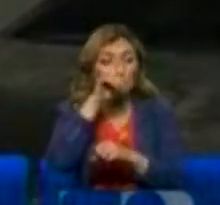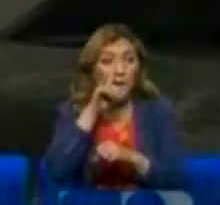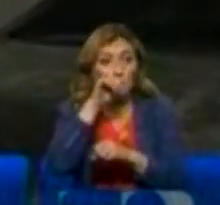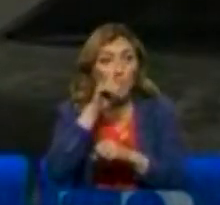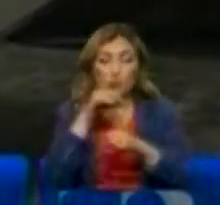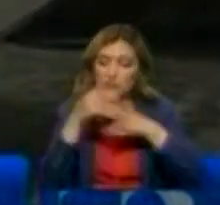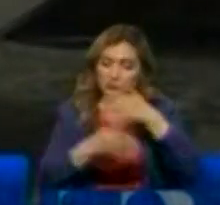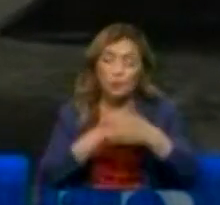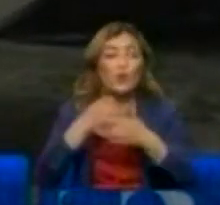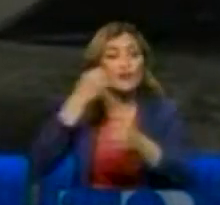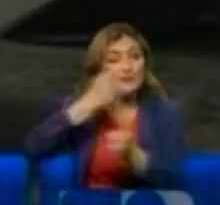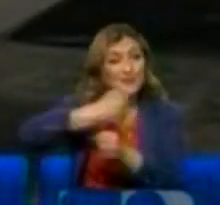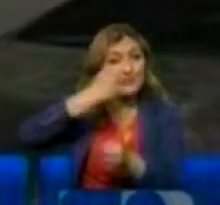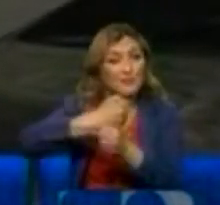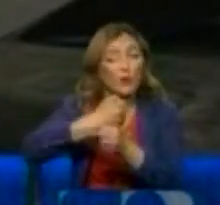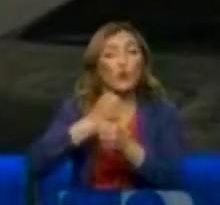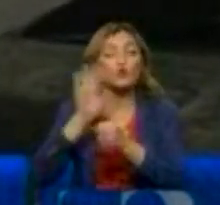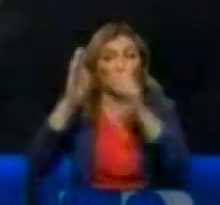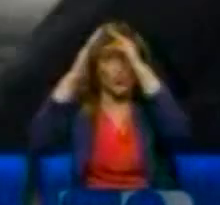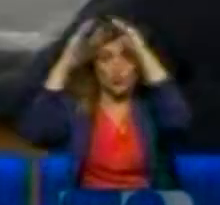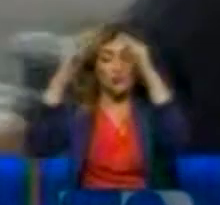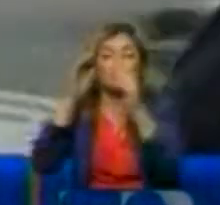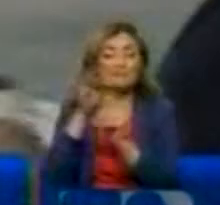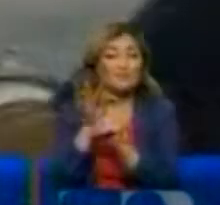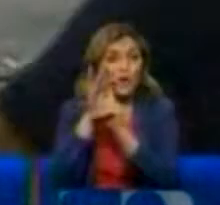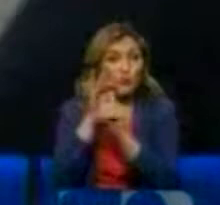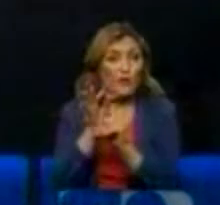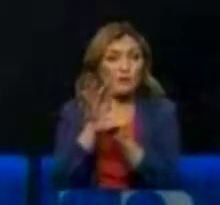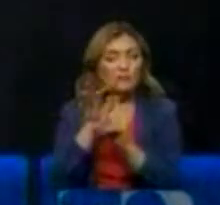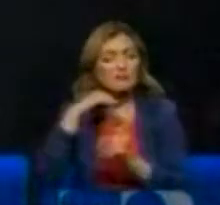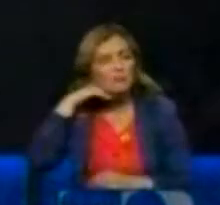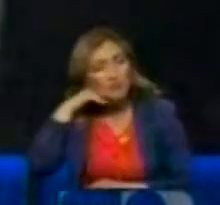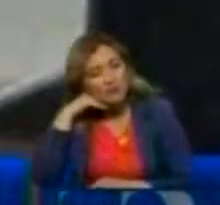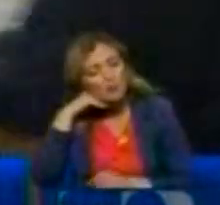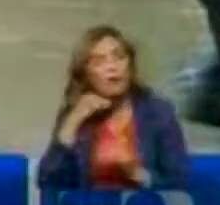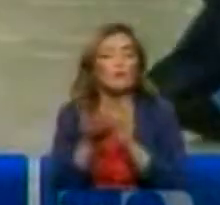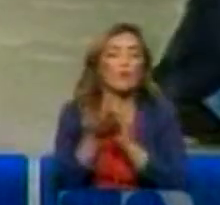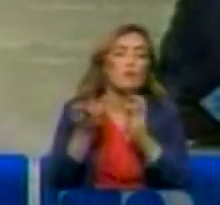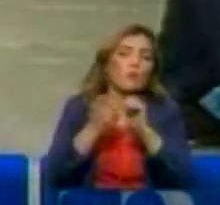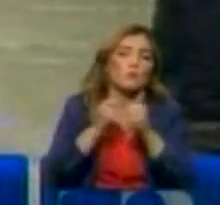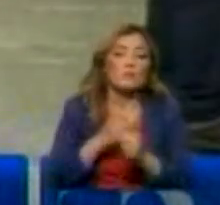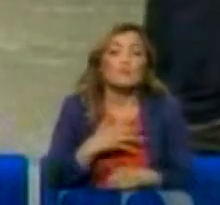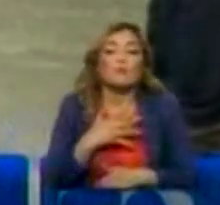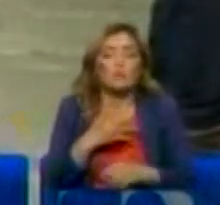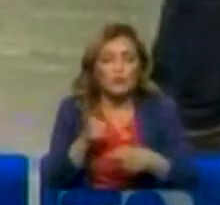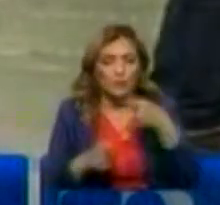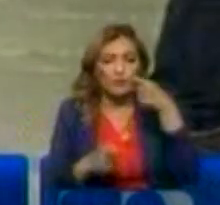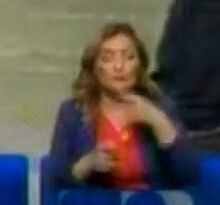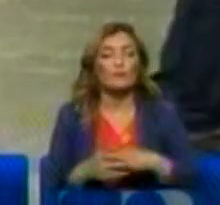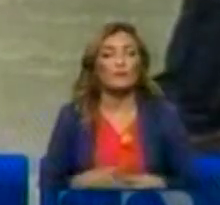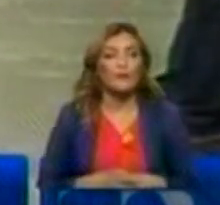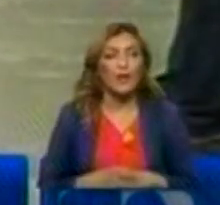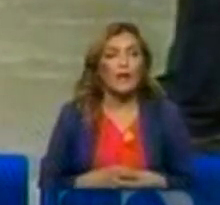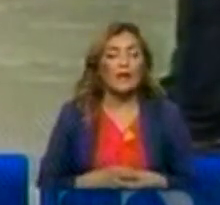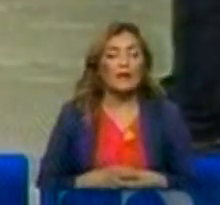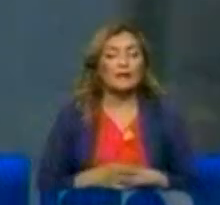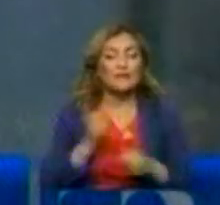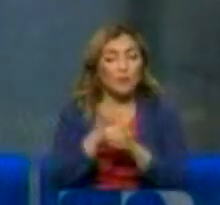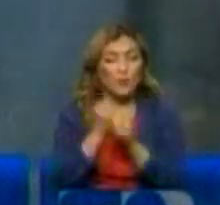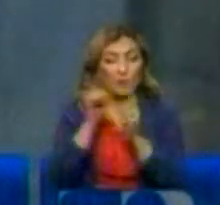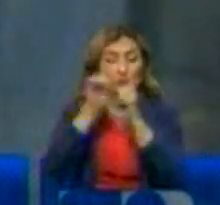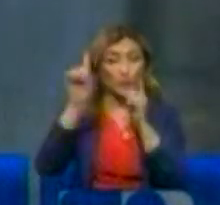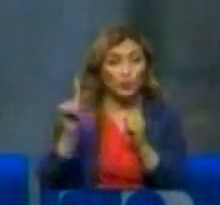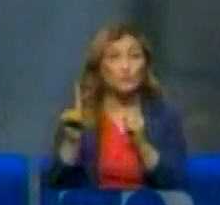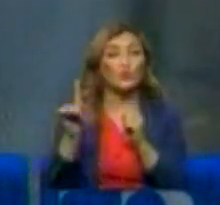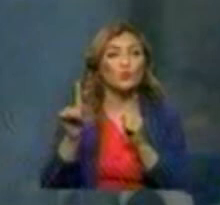adelantar el trabajo desde casa especialmente si tienen fiebre o signos tan problemas respiratorios el teletrabajo es otra de